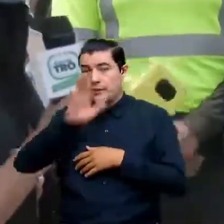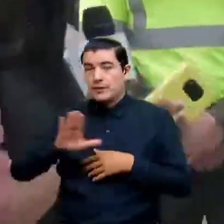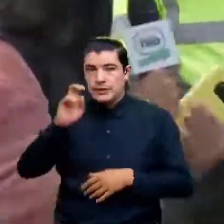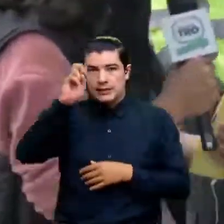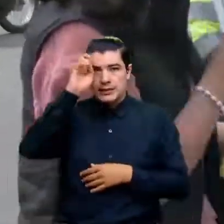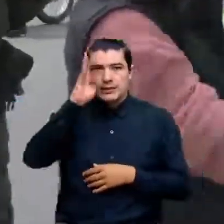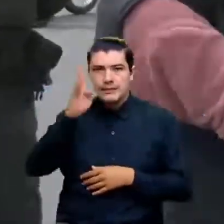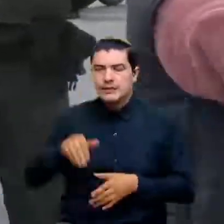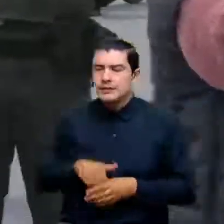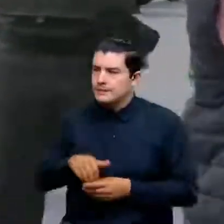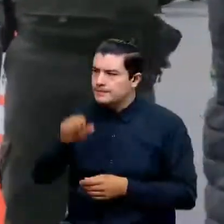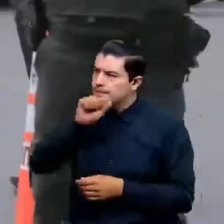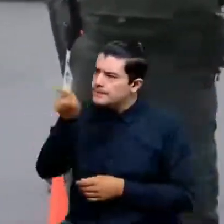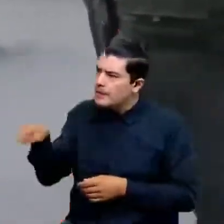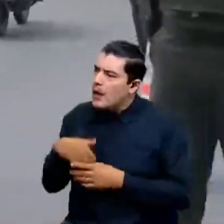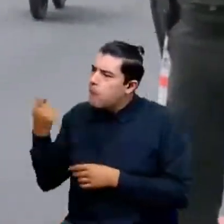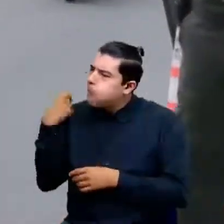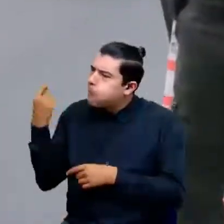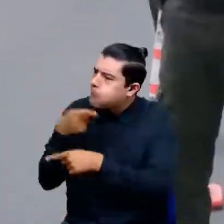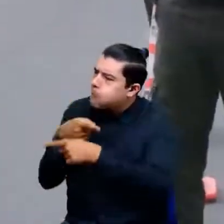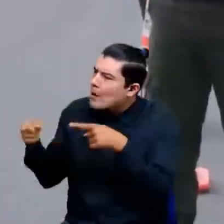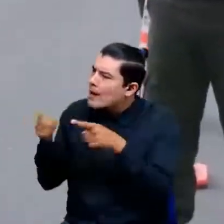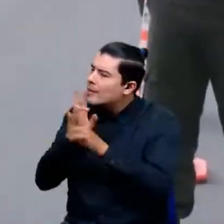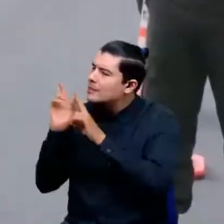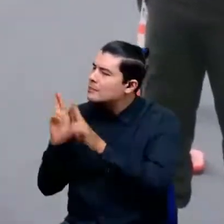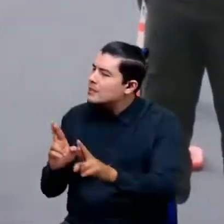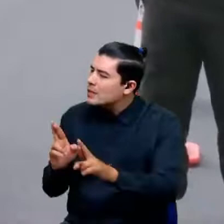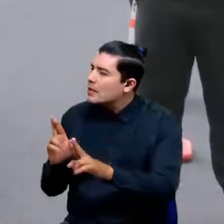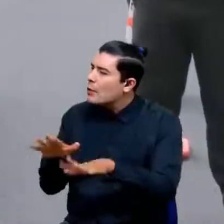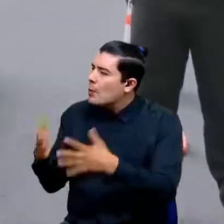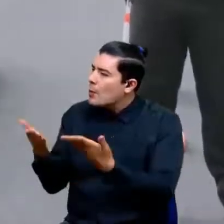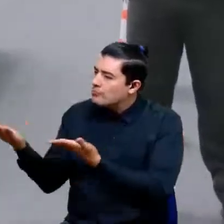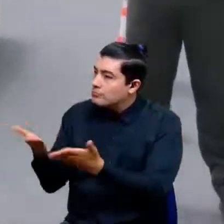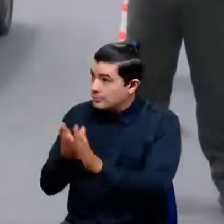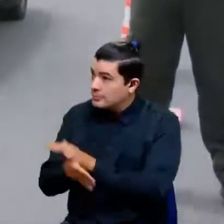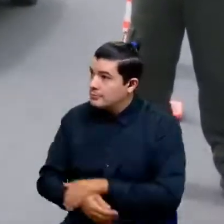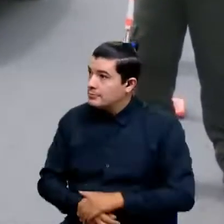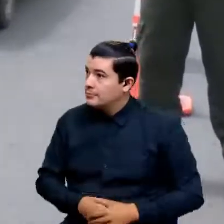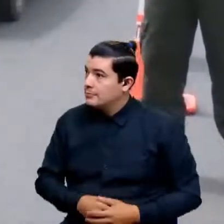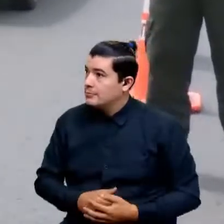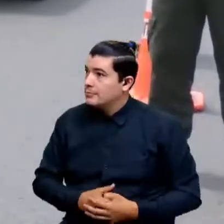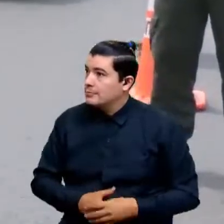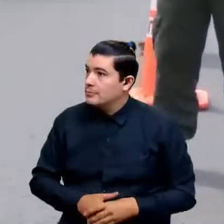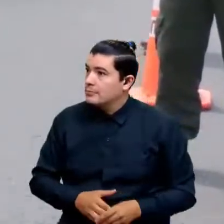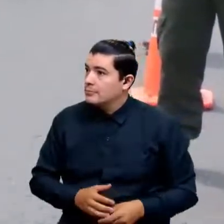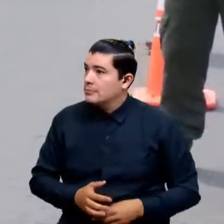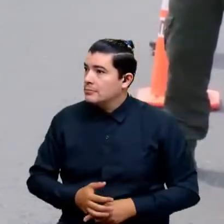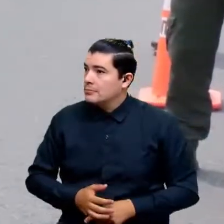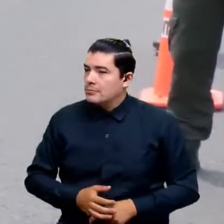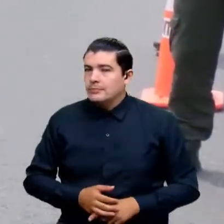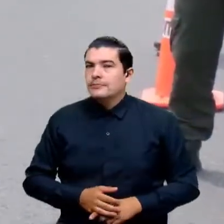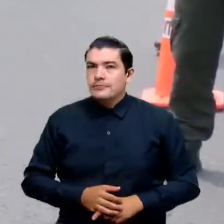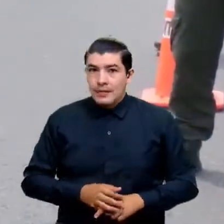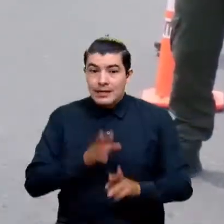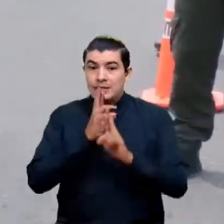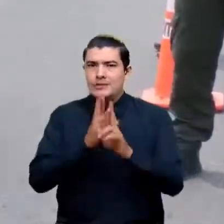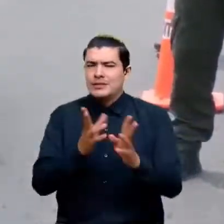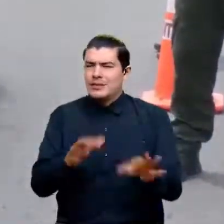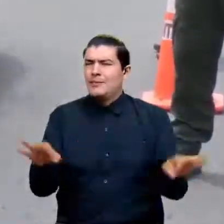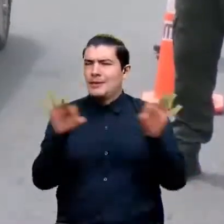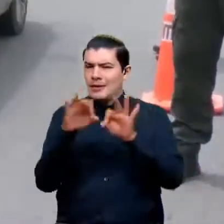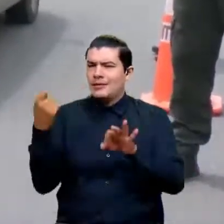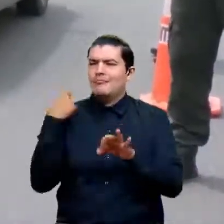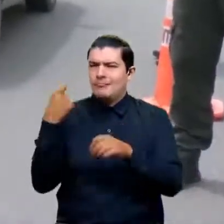y de resultados en la última semana. Bueno, hemos tenido unos resultados importantes, especialmente contra el terrorismo.